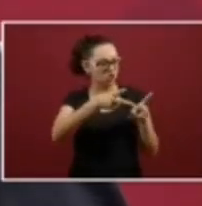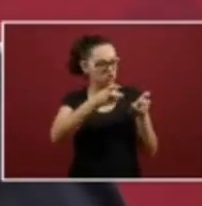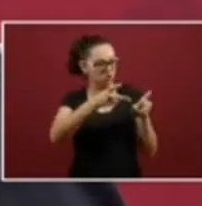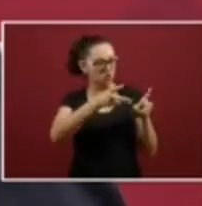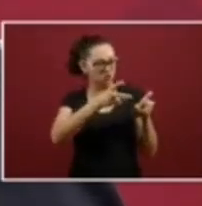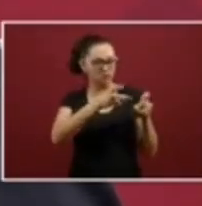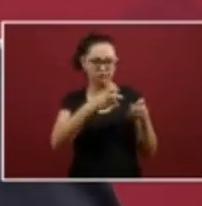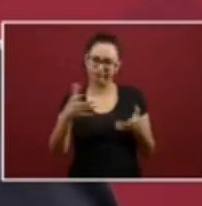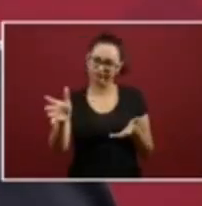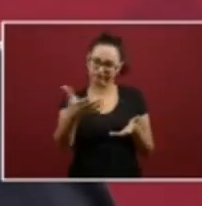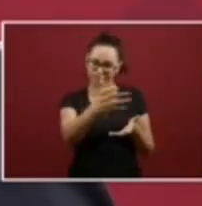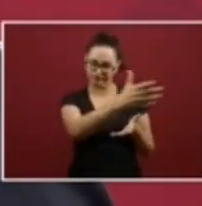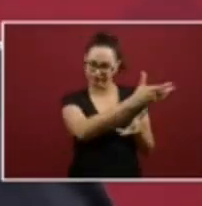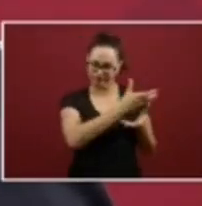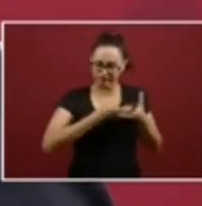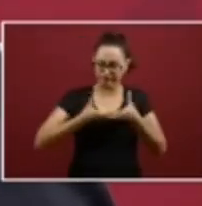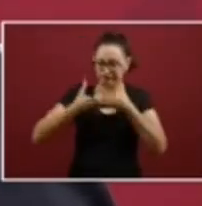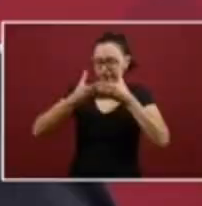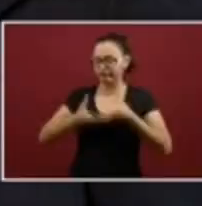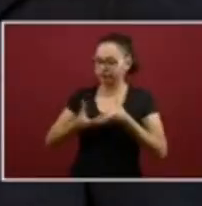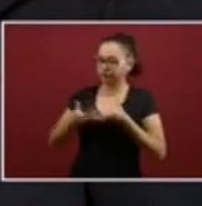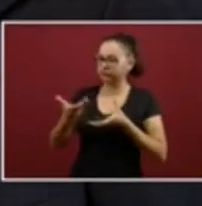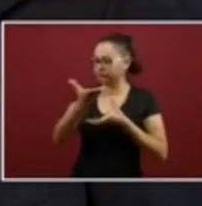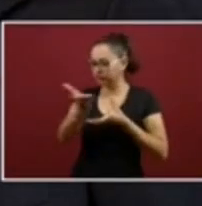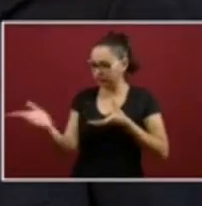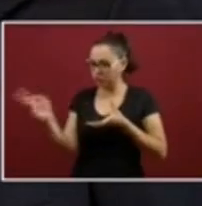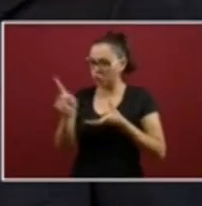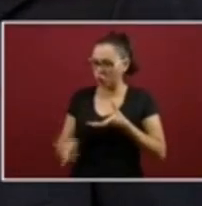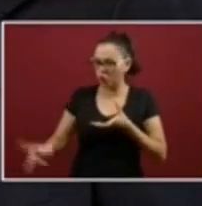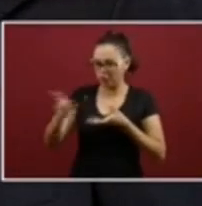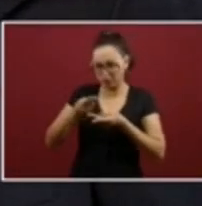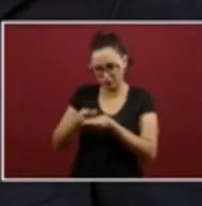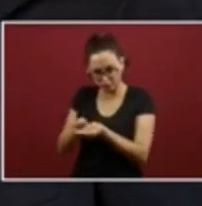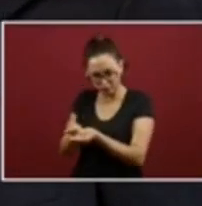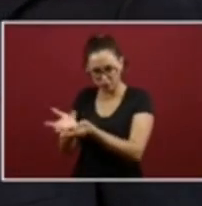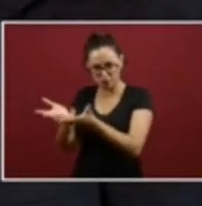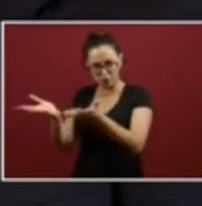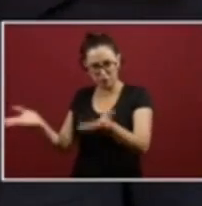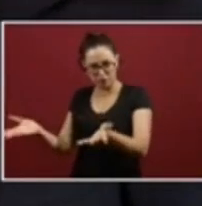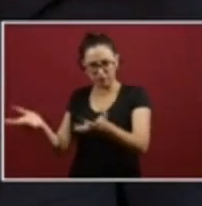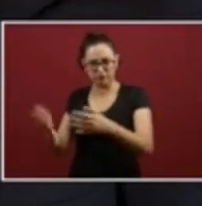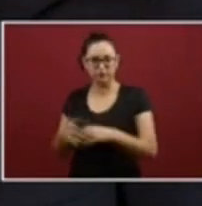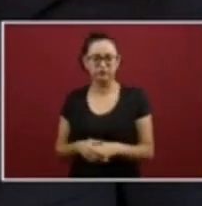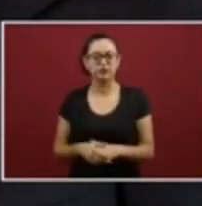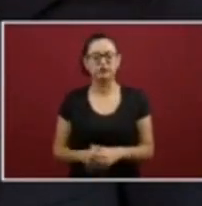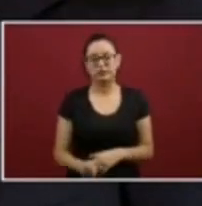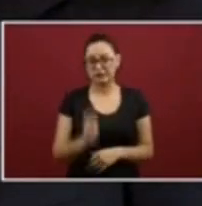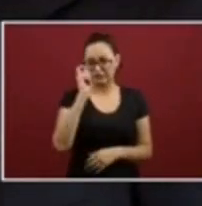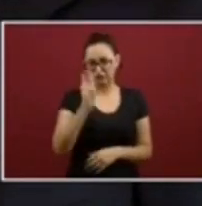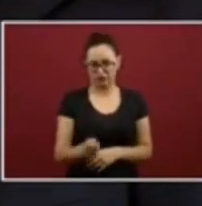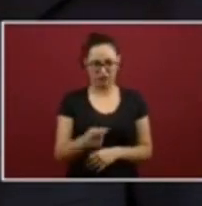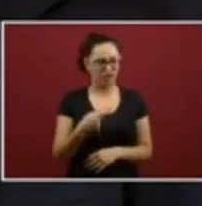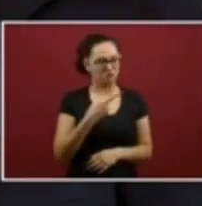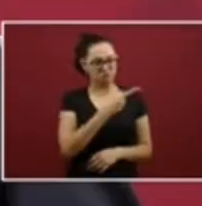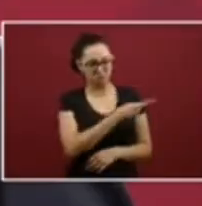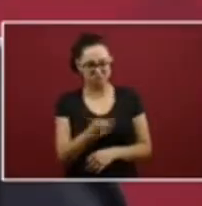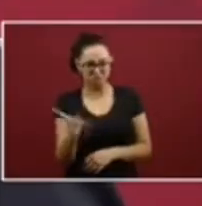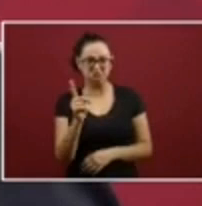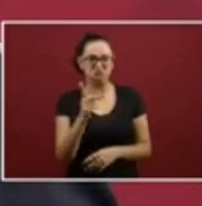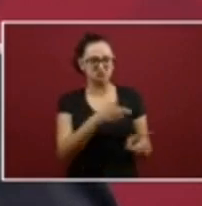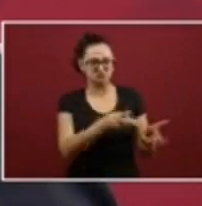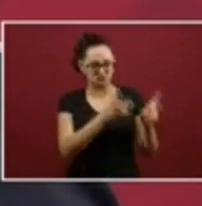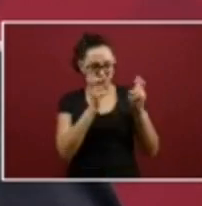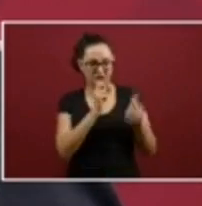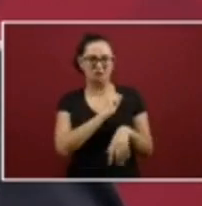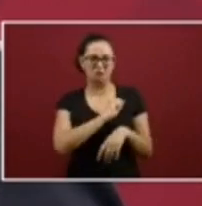todo lo que se decomise, se le va a entregar a las